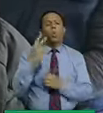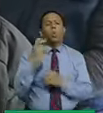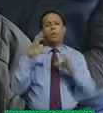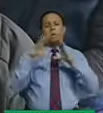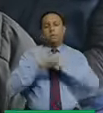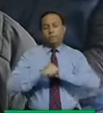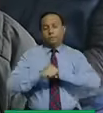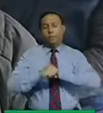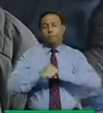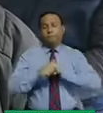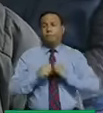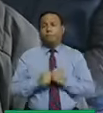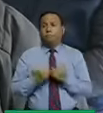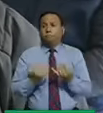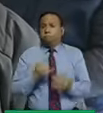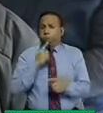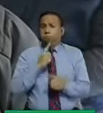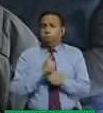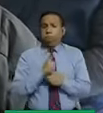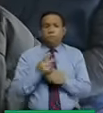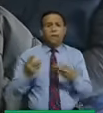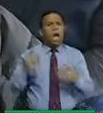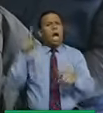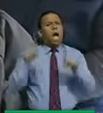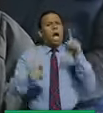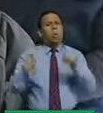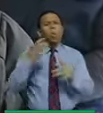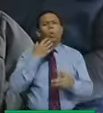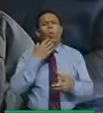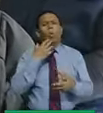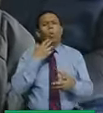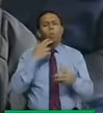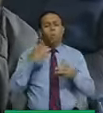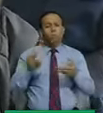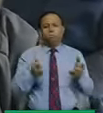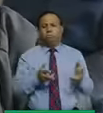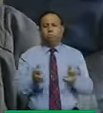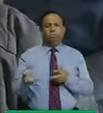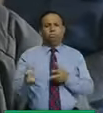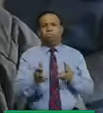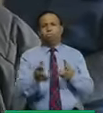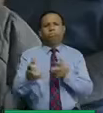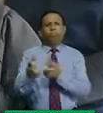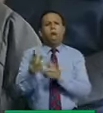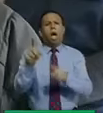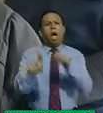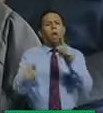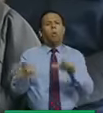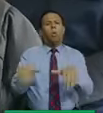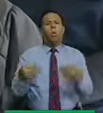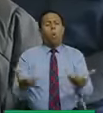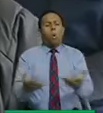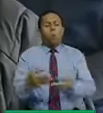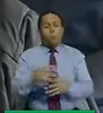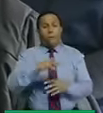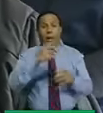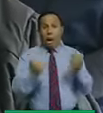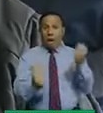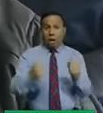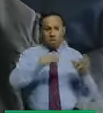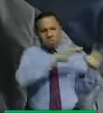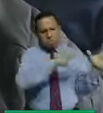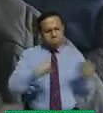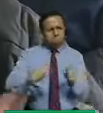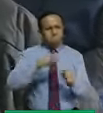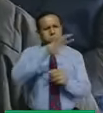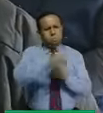elementos electrónicos que inhiben la señal, se está usando esos elementos para ya llevarse los vehículos para otros lados. Entonces, es difícil